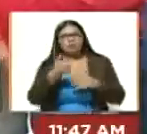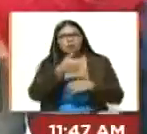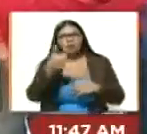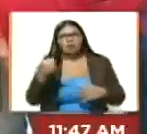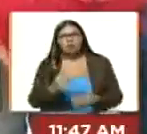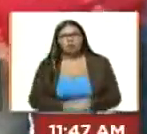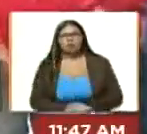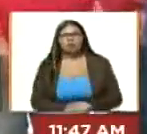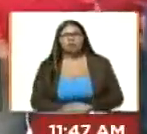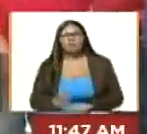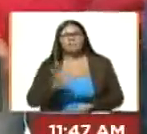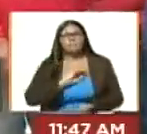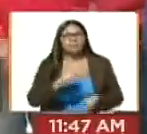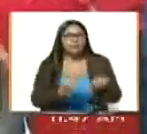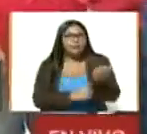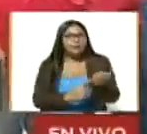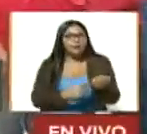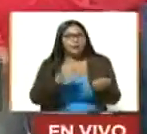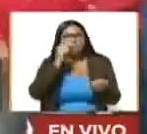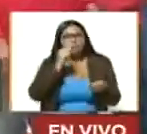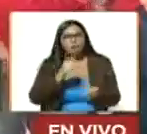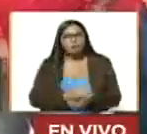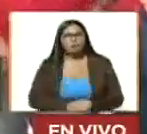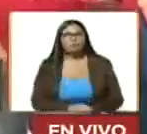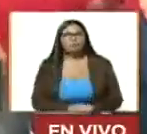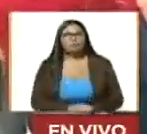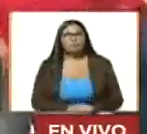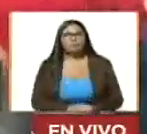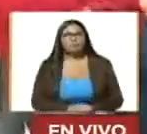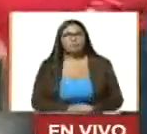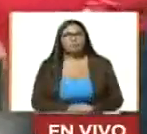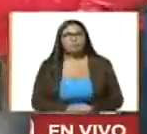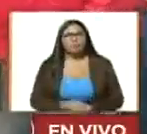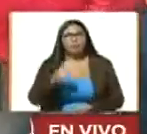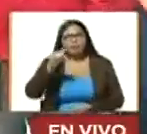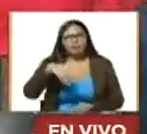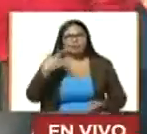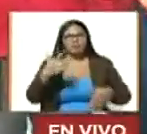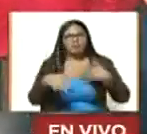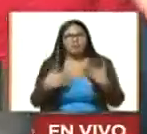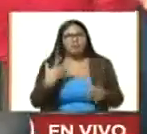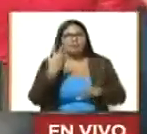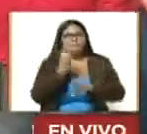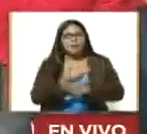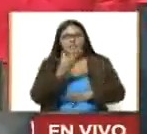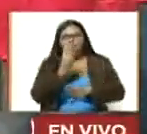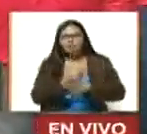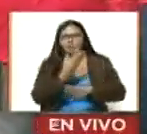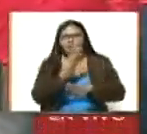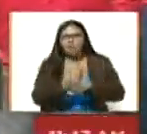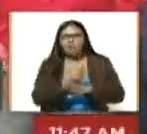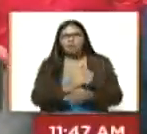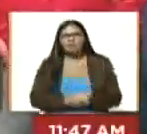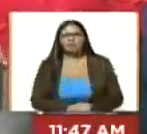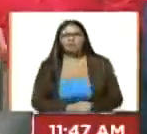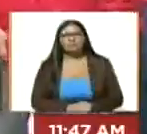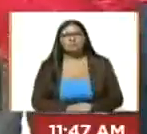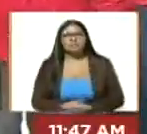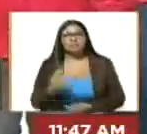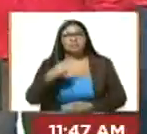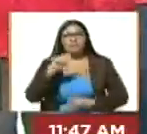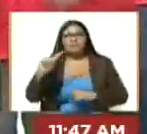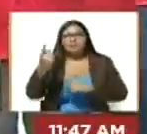a mis hermanos, pero este acto de Maturín, de Monagas, ocupa